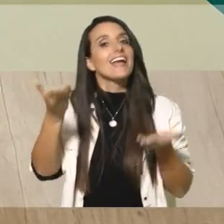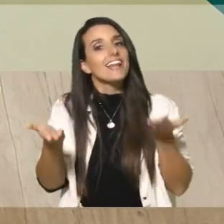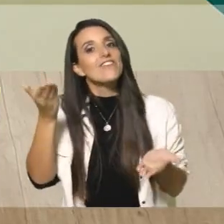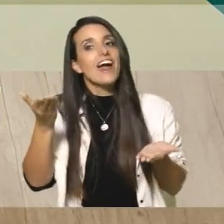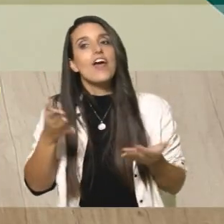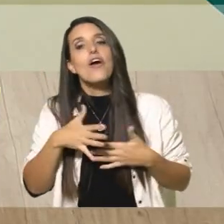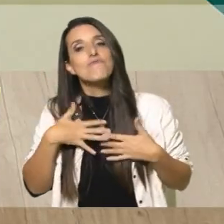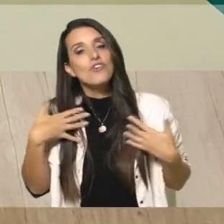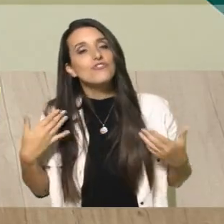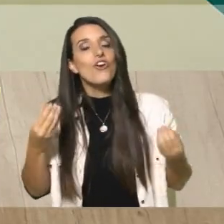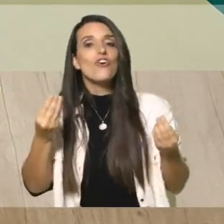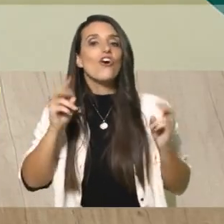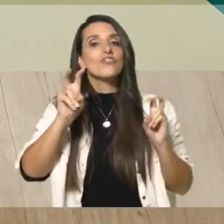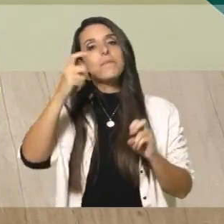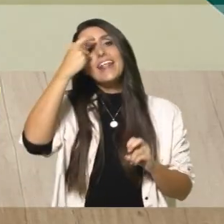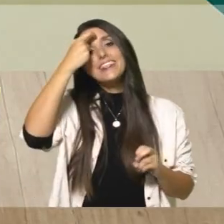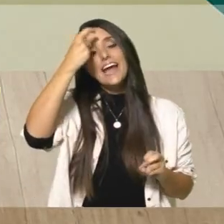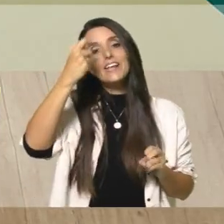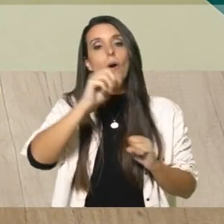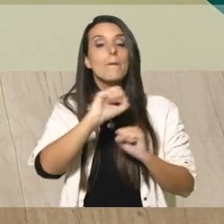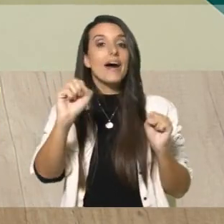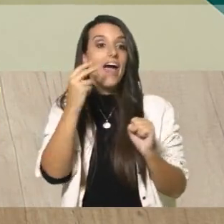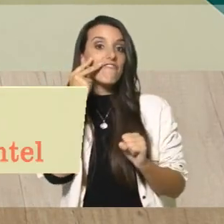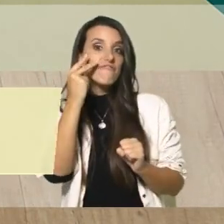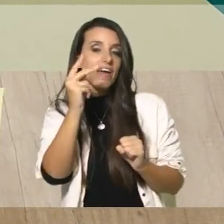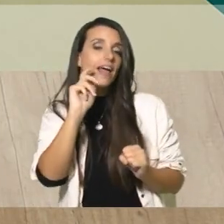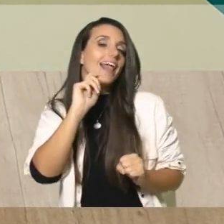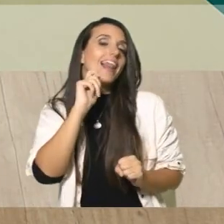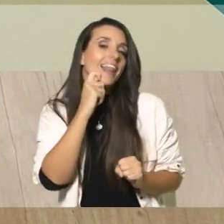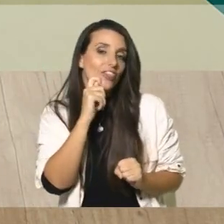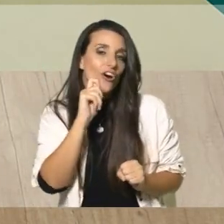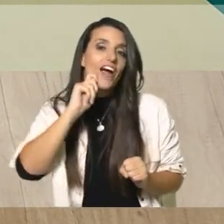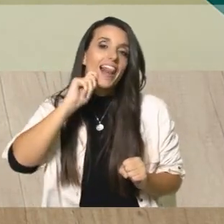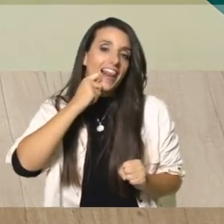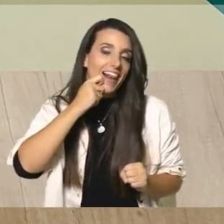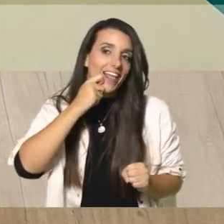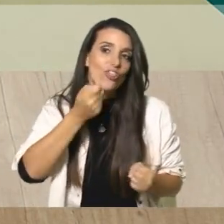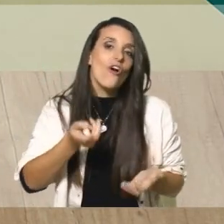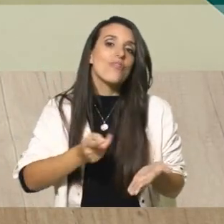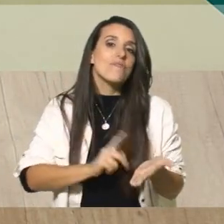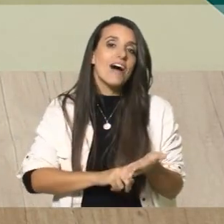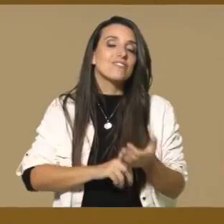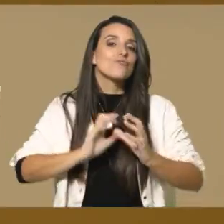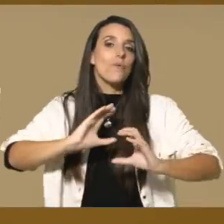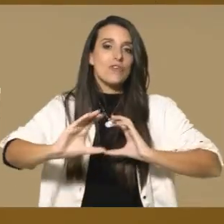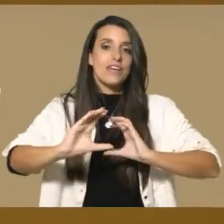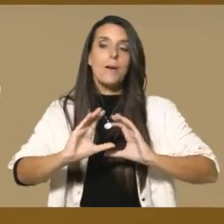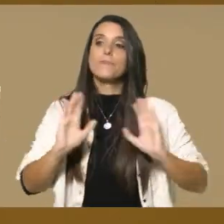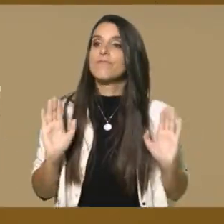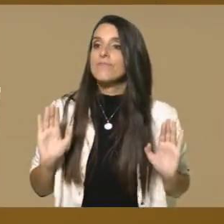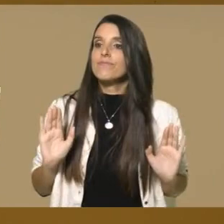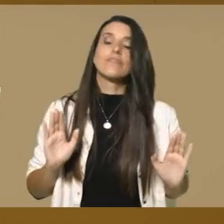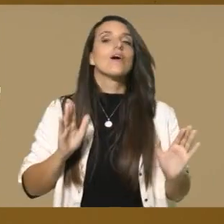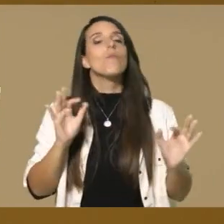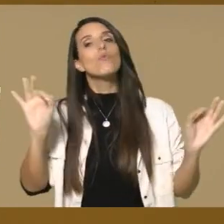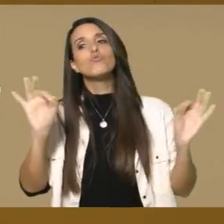parte emocional con la parte técnica para que visualmente también sea bello, además uh-huh. de lo que se comunica. La